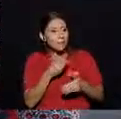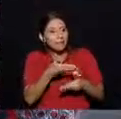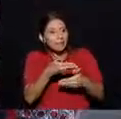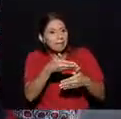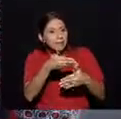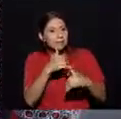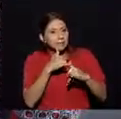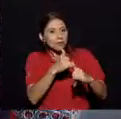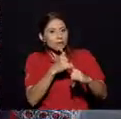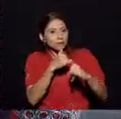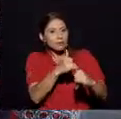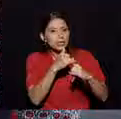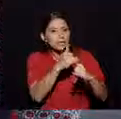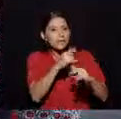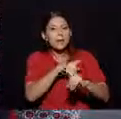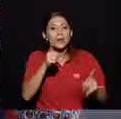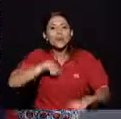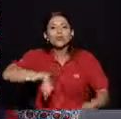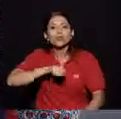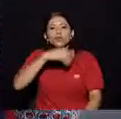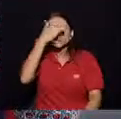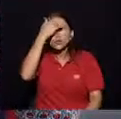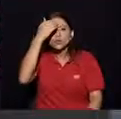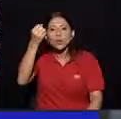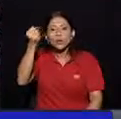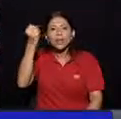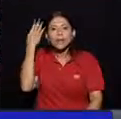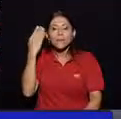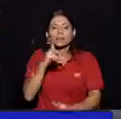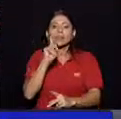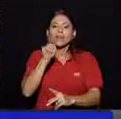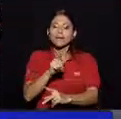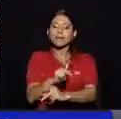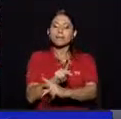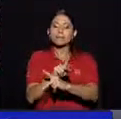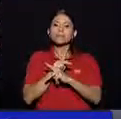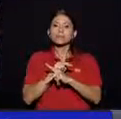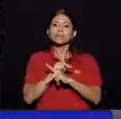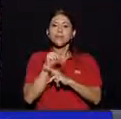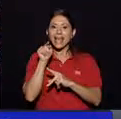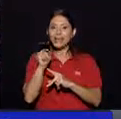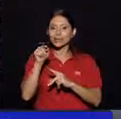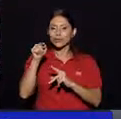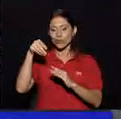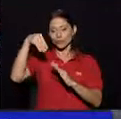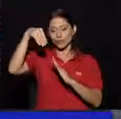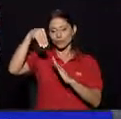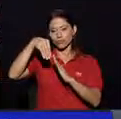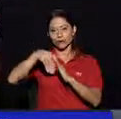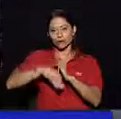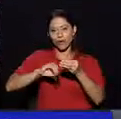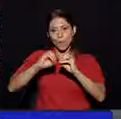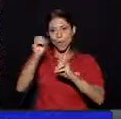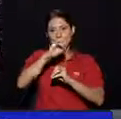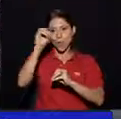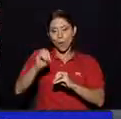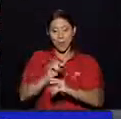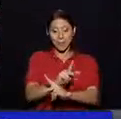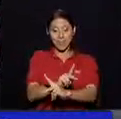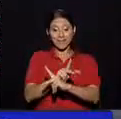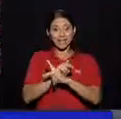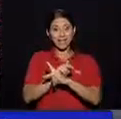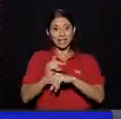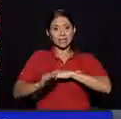se fundamenta en la educación. Yo querría aportar algunas cosas muy puntuales. Una que es muy interesante. Se ha demostrado